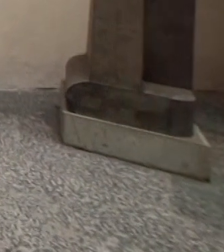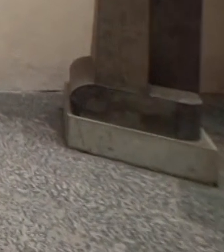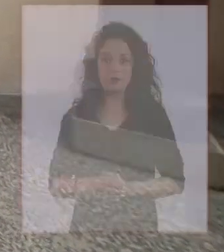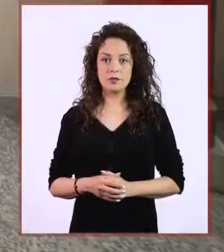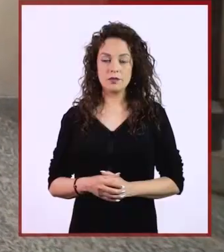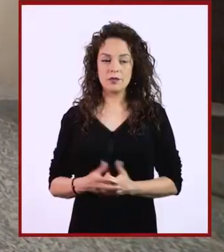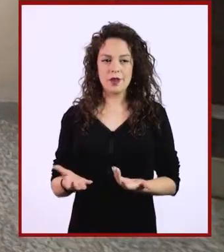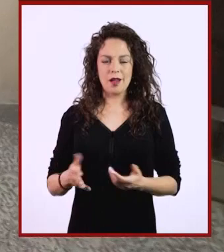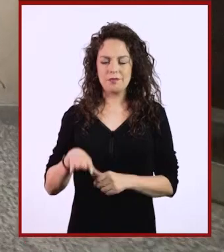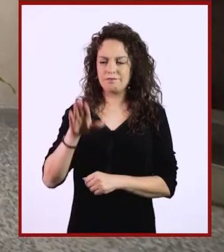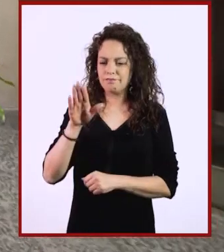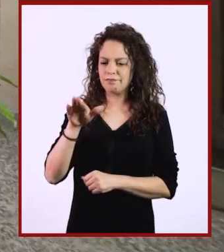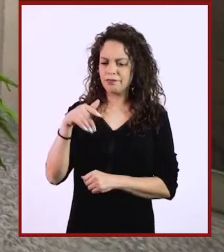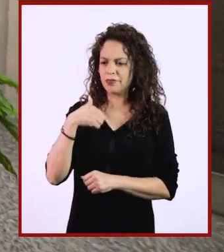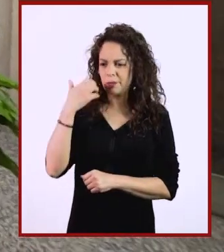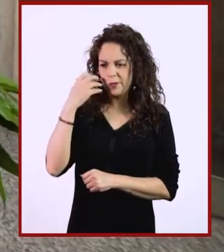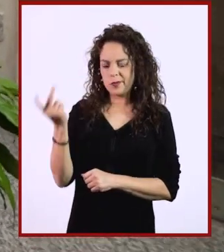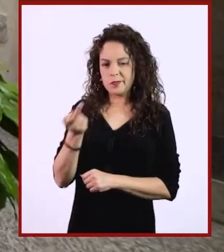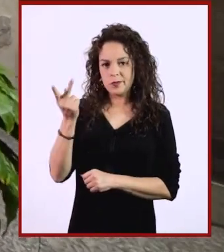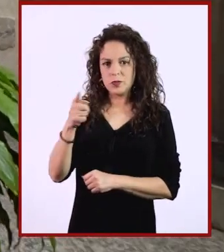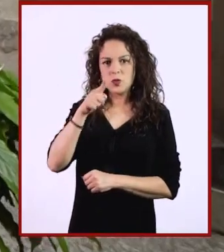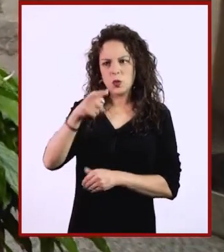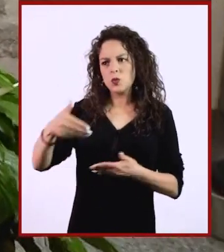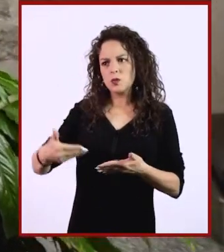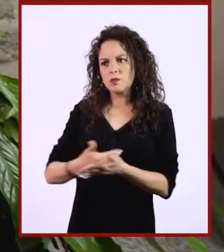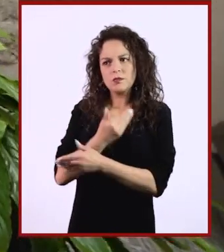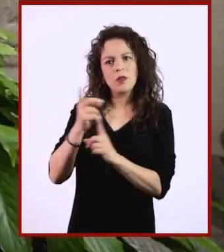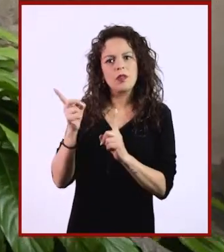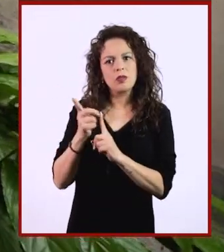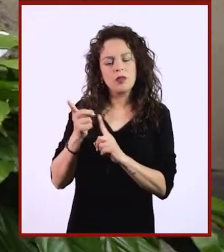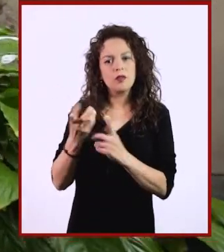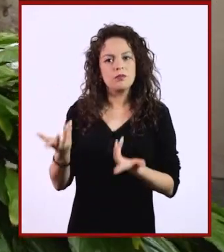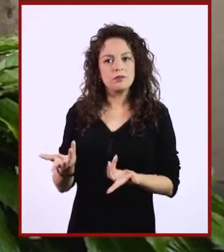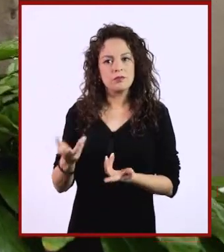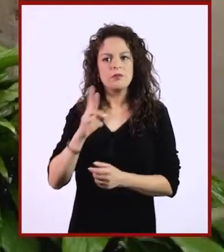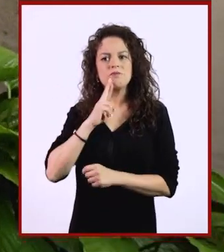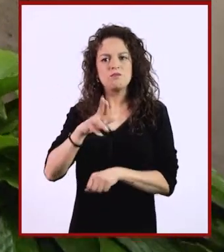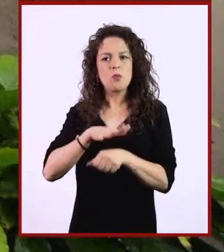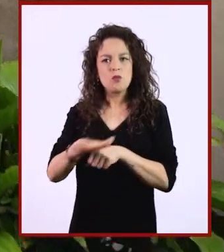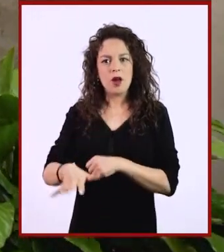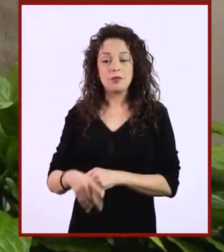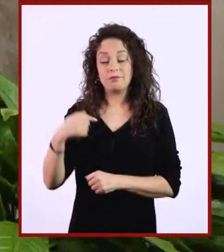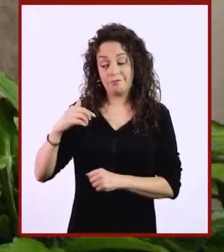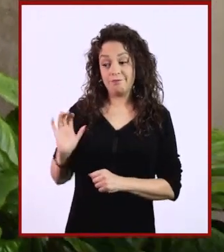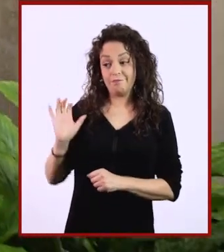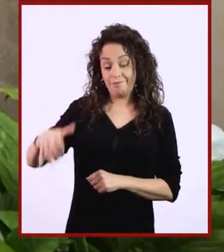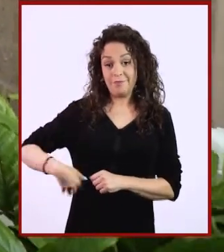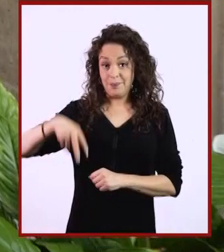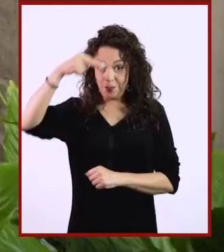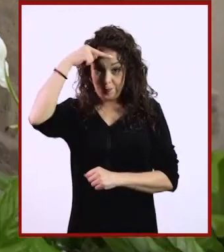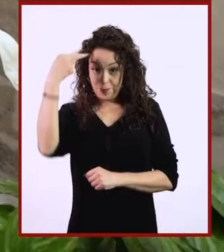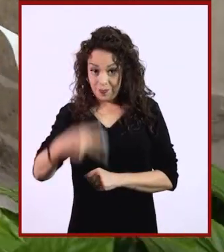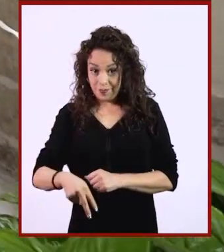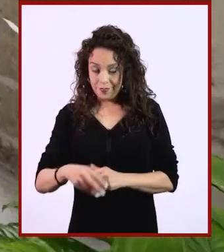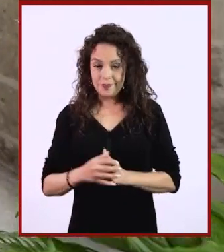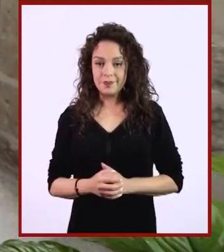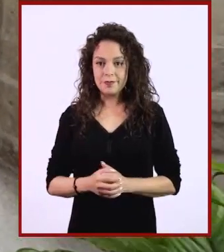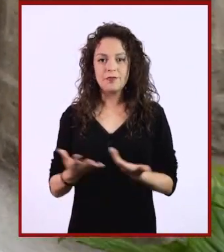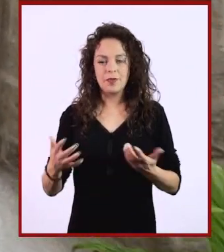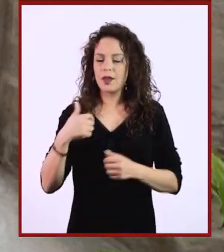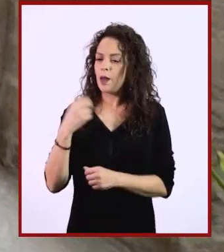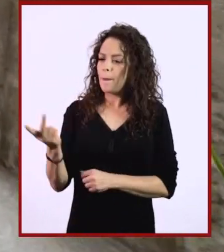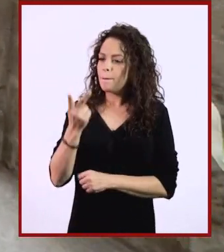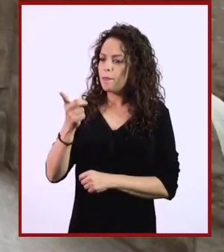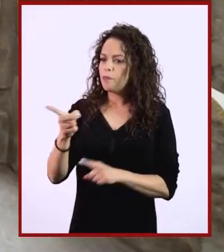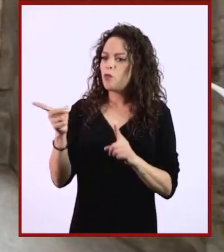Oye, Matías, si te pregunto cuál es tu nacionalidad, ¿qué responderías? Orgullosamente mexicana. Muy bien. Y si te pregunto de dónde